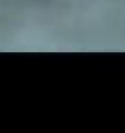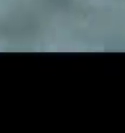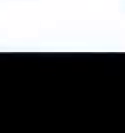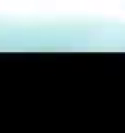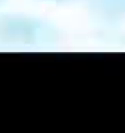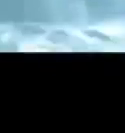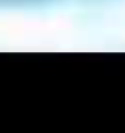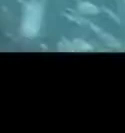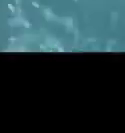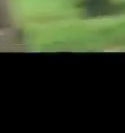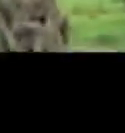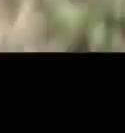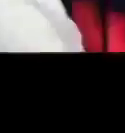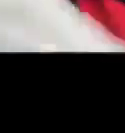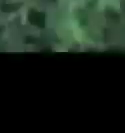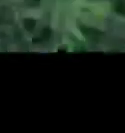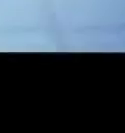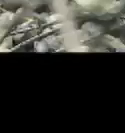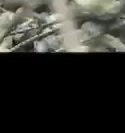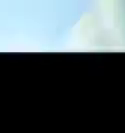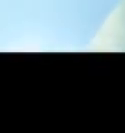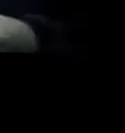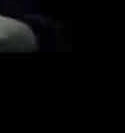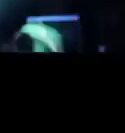de contacto extraterrestre.